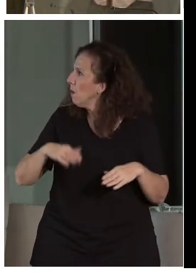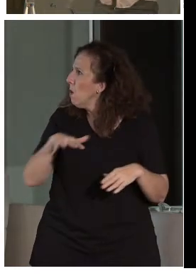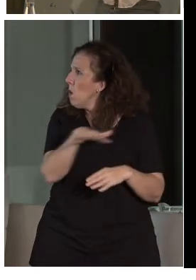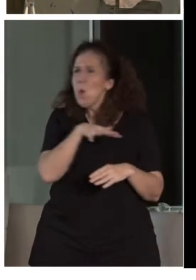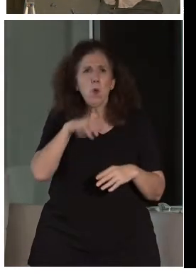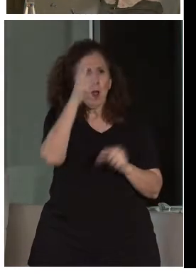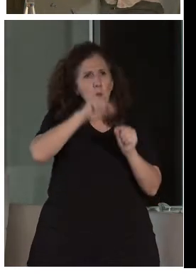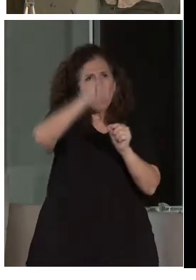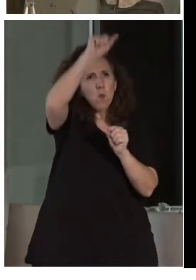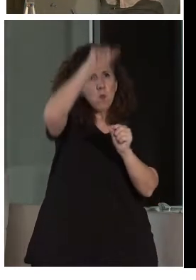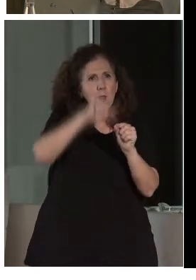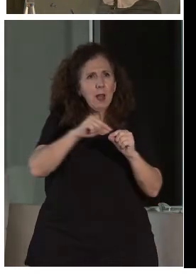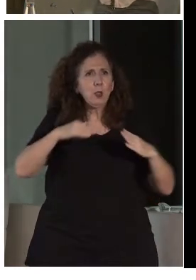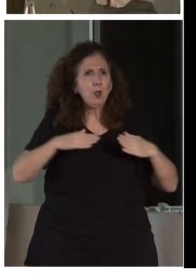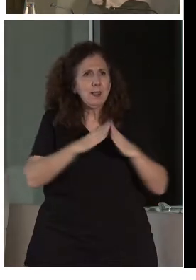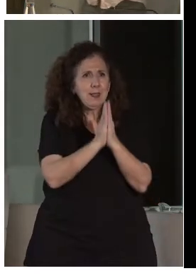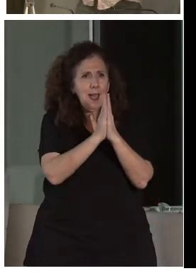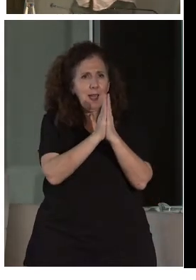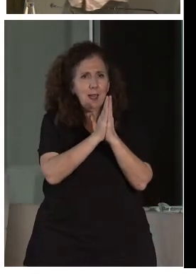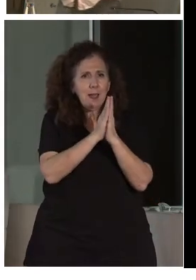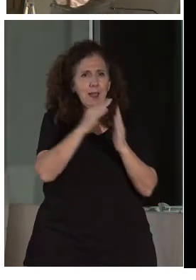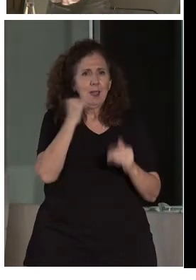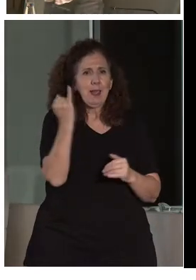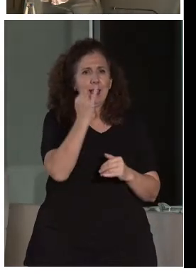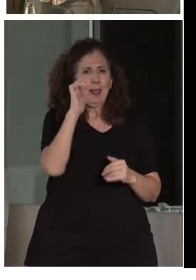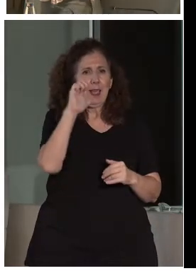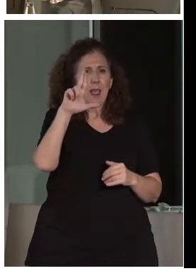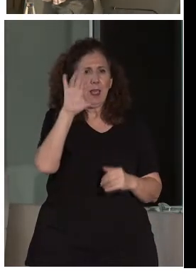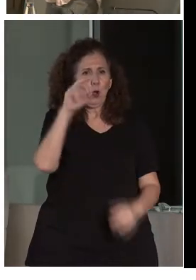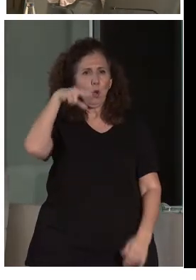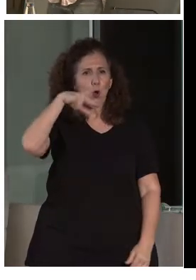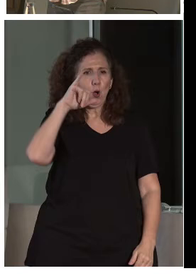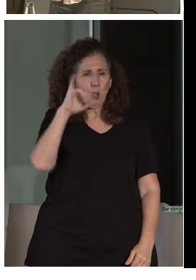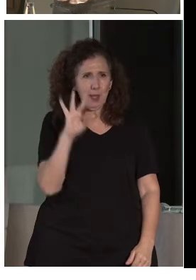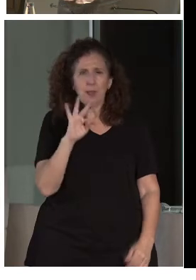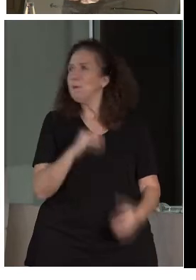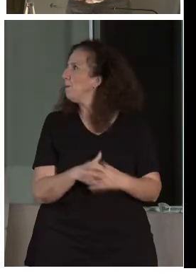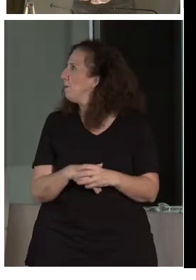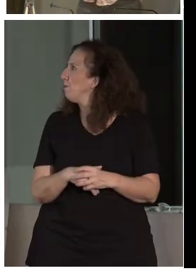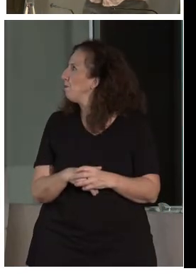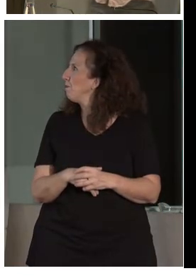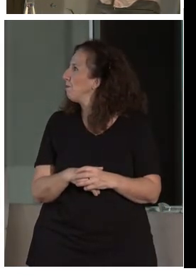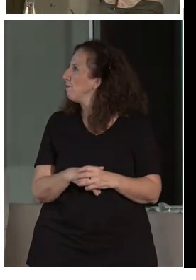mismo, con una Joelet. Hacer posible lo imposible. Seguimos un poco con eso, ¿vale?